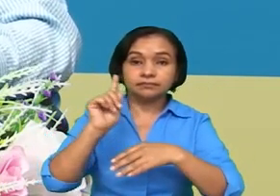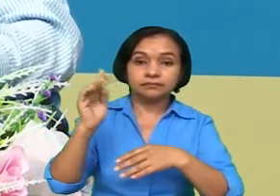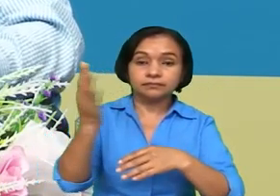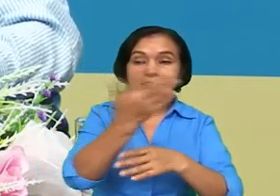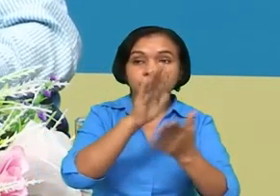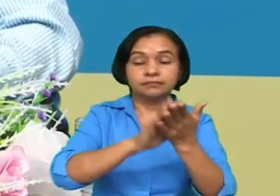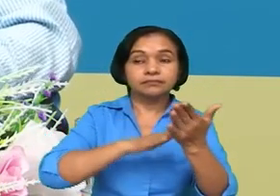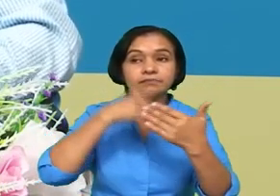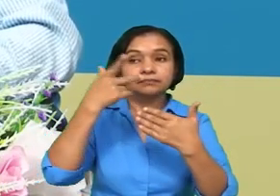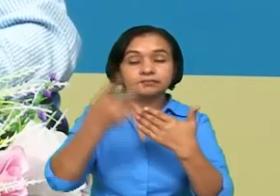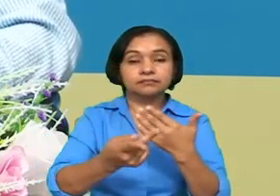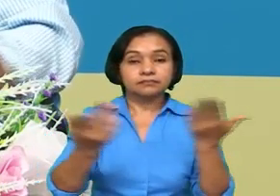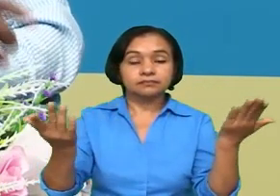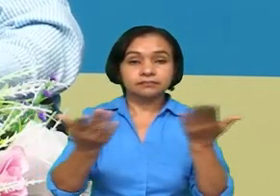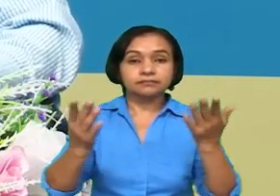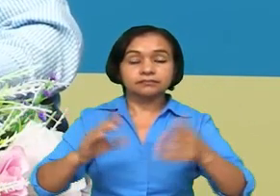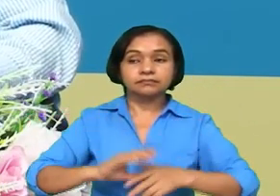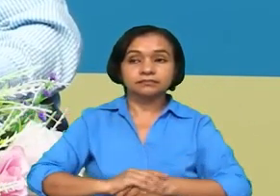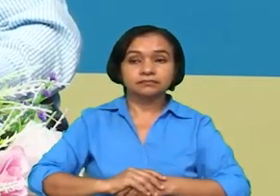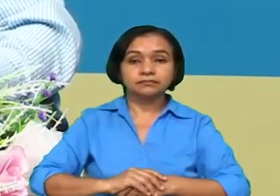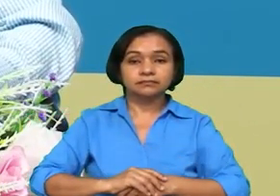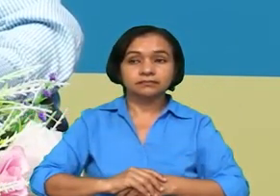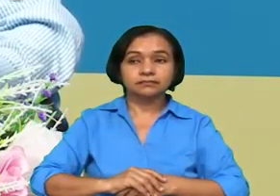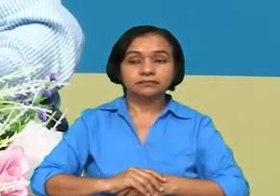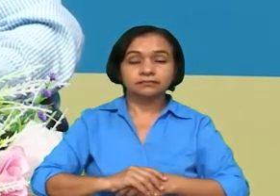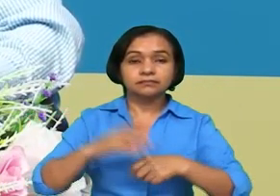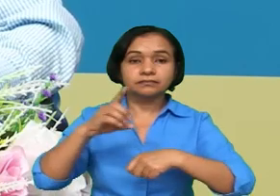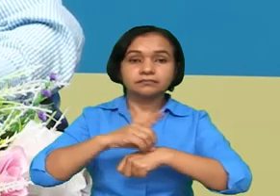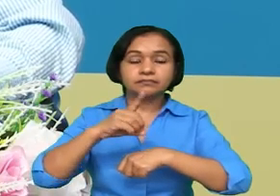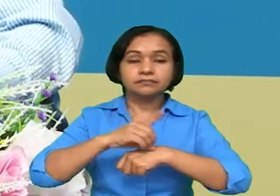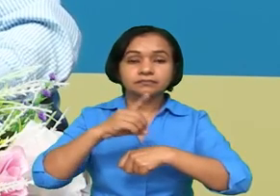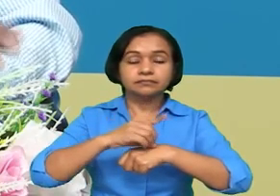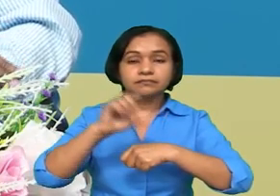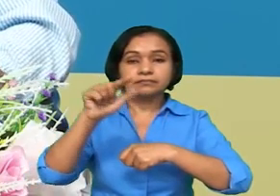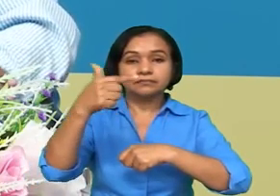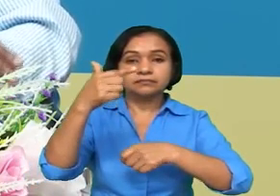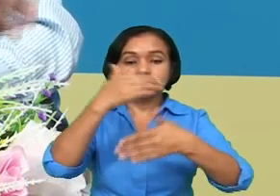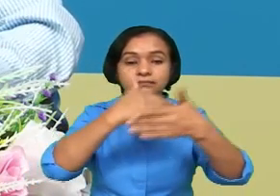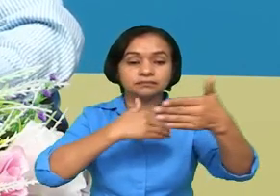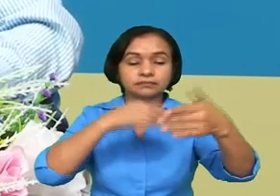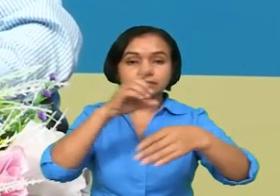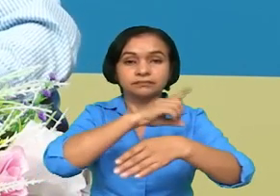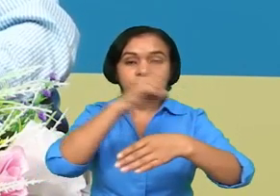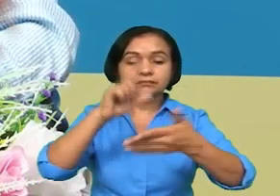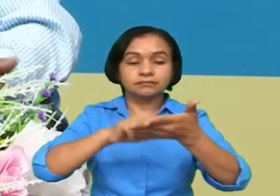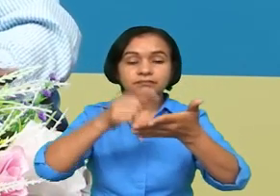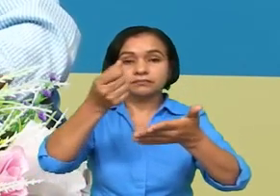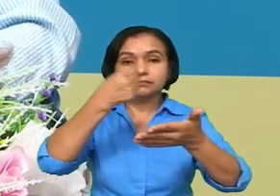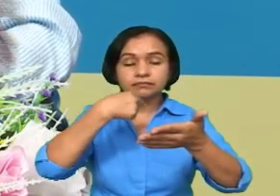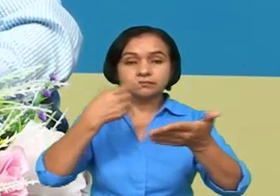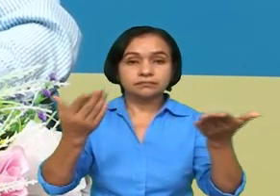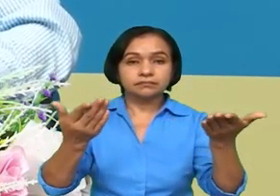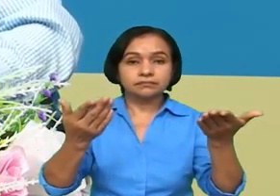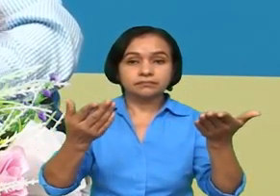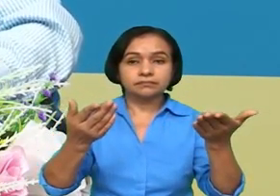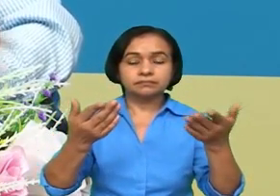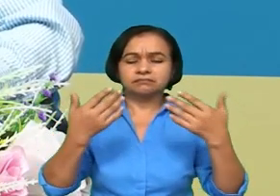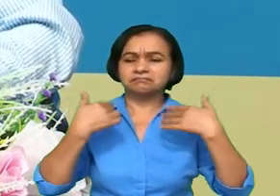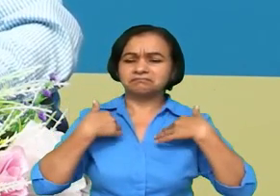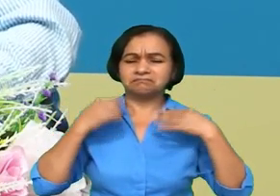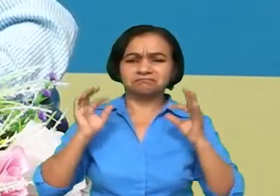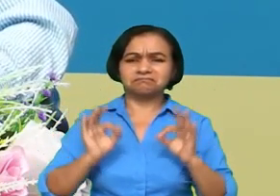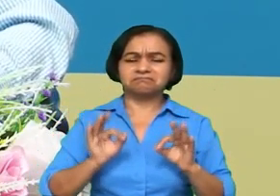programas, de que el médico le receta por 7 días el medicamento, pero cuando ya se siente